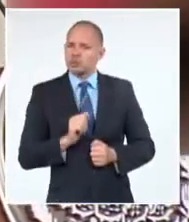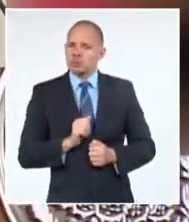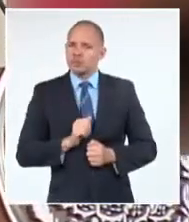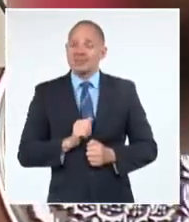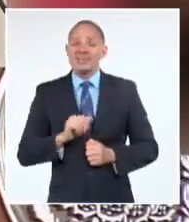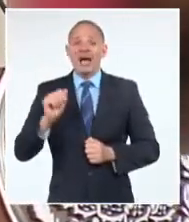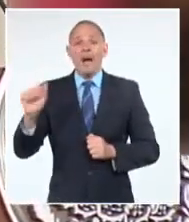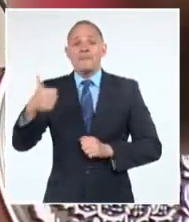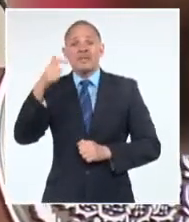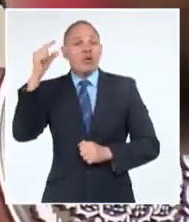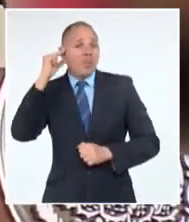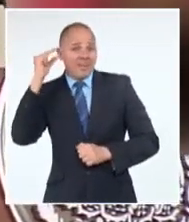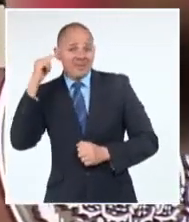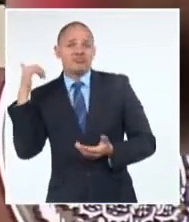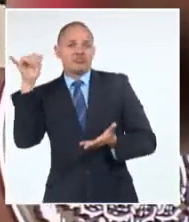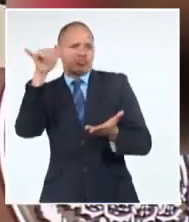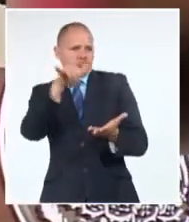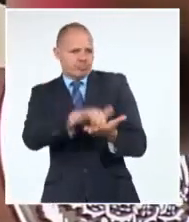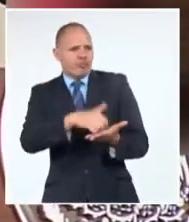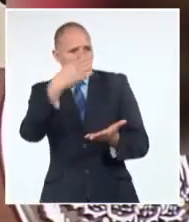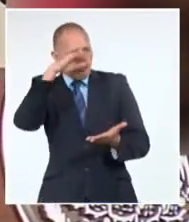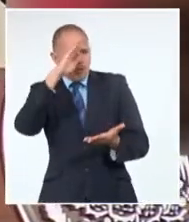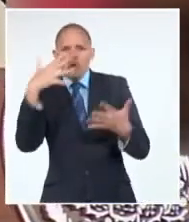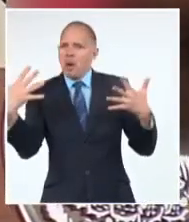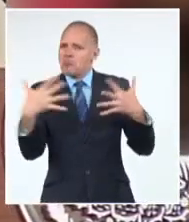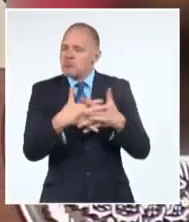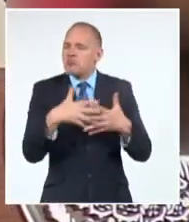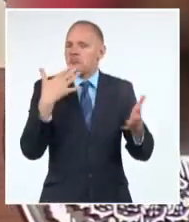presidente Obama Cuba,